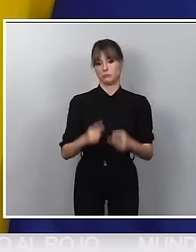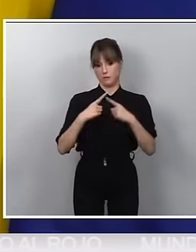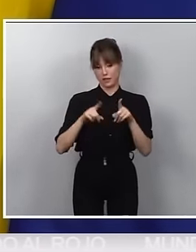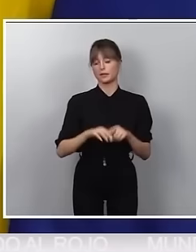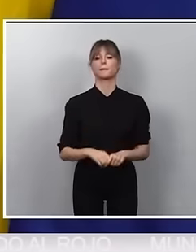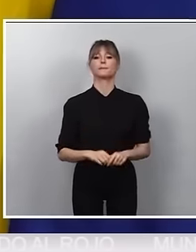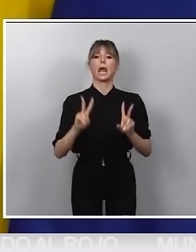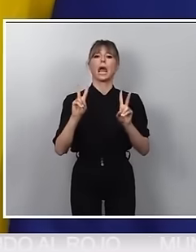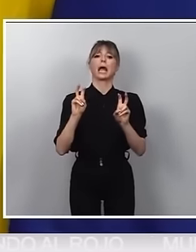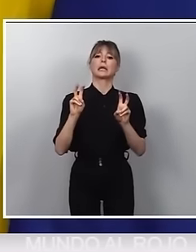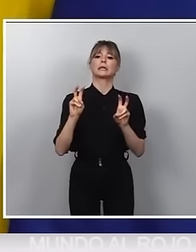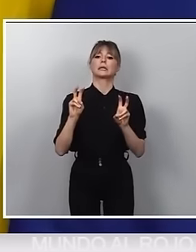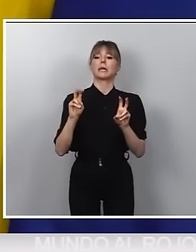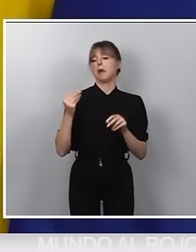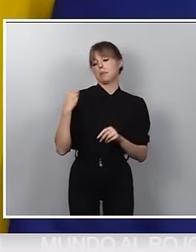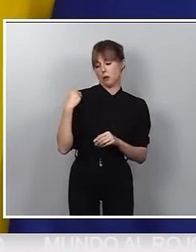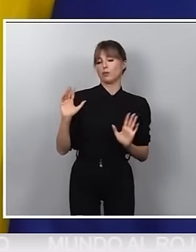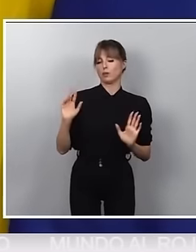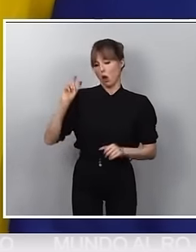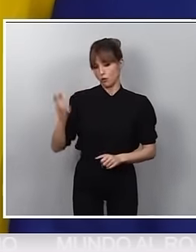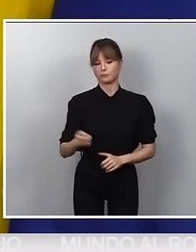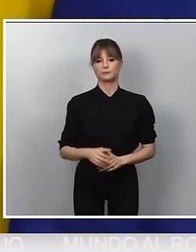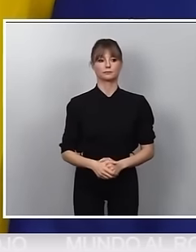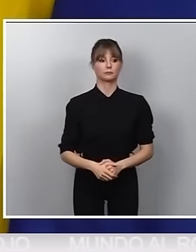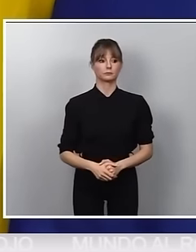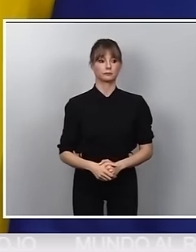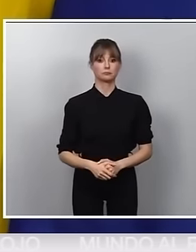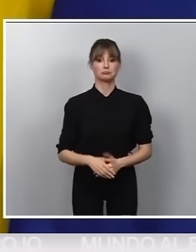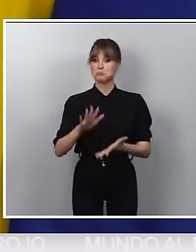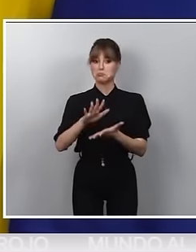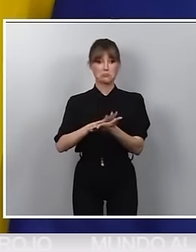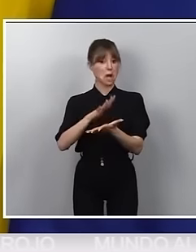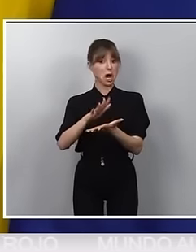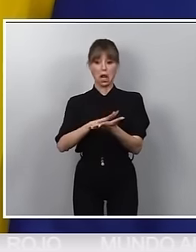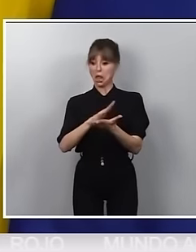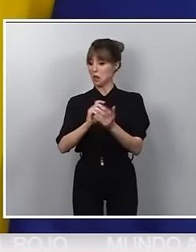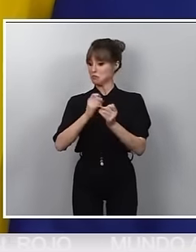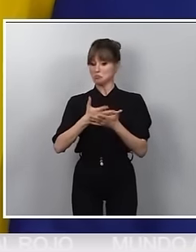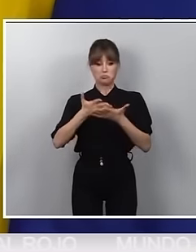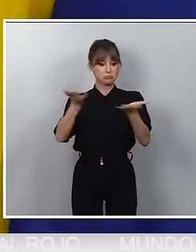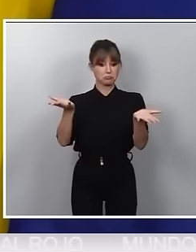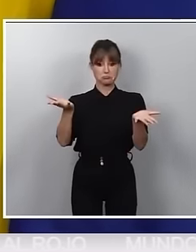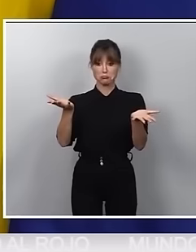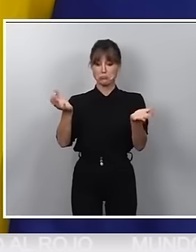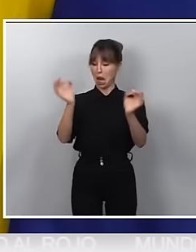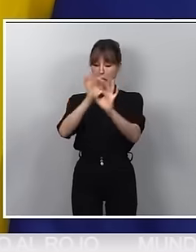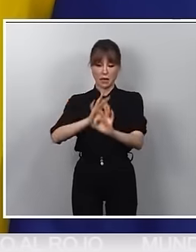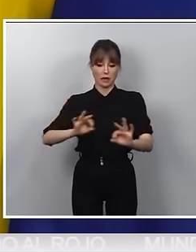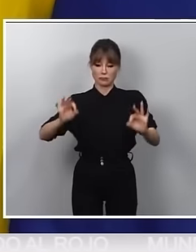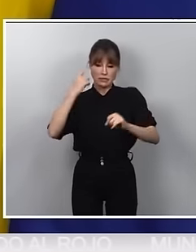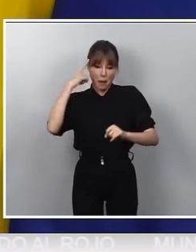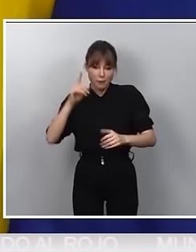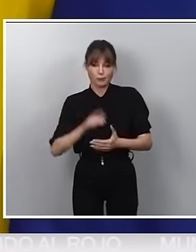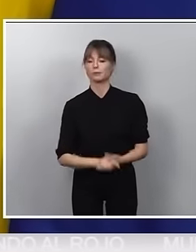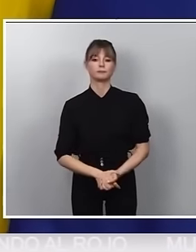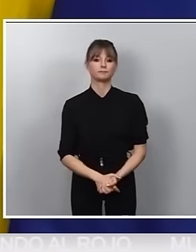Sobre la otra cuestión que ustedes me planteaban, trasladar también la máxima tranquilidad, porque sabemos que no hay nada. Y creo